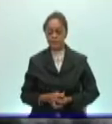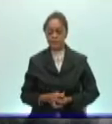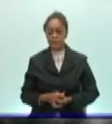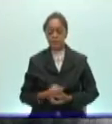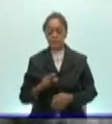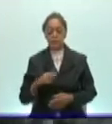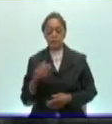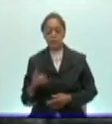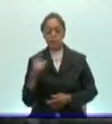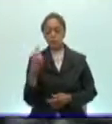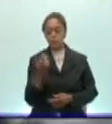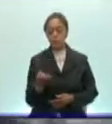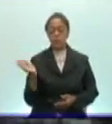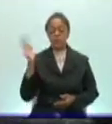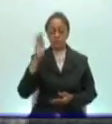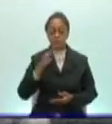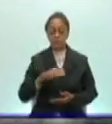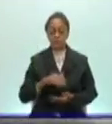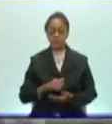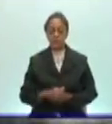Cuando ustedes regresen